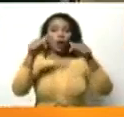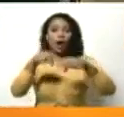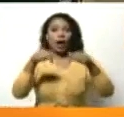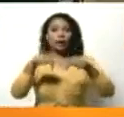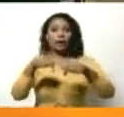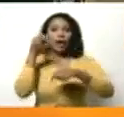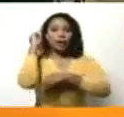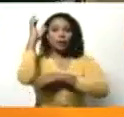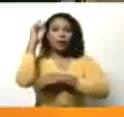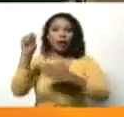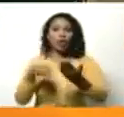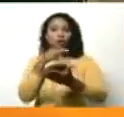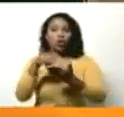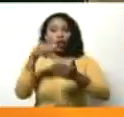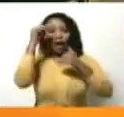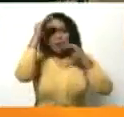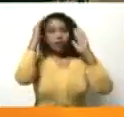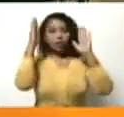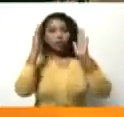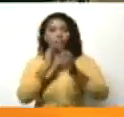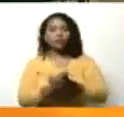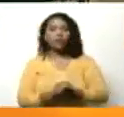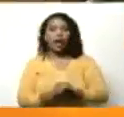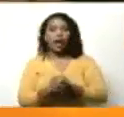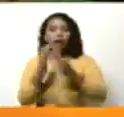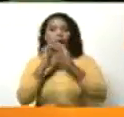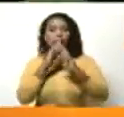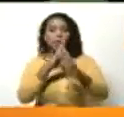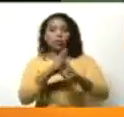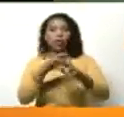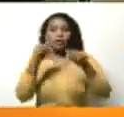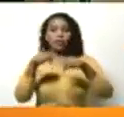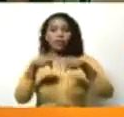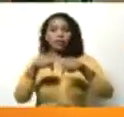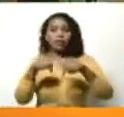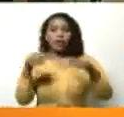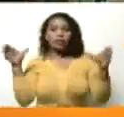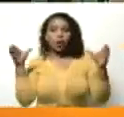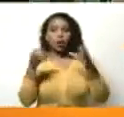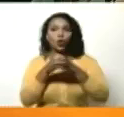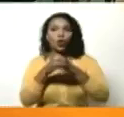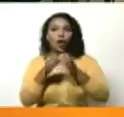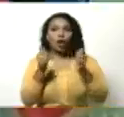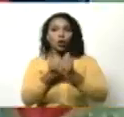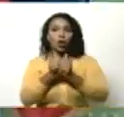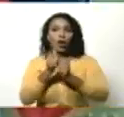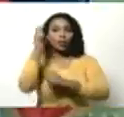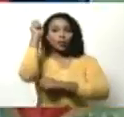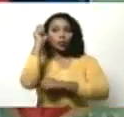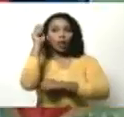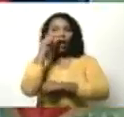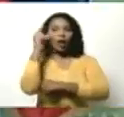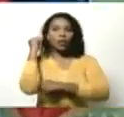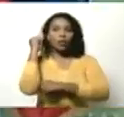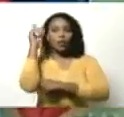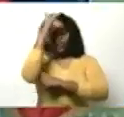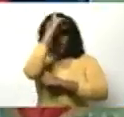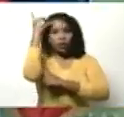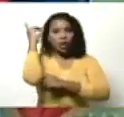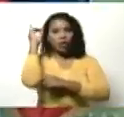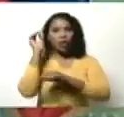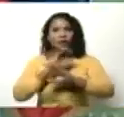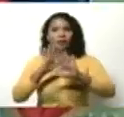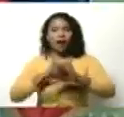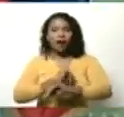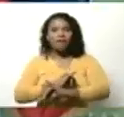en la Asamblea Nacional muy atentos a los resultados de estas reuniones con el diputado Diosdado Cabello en primera instancia, que ya acaba